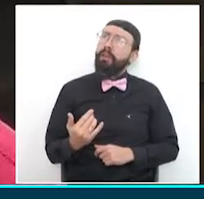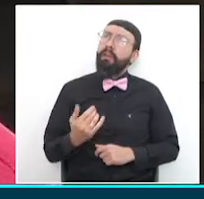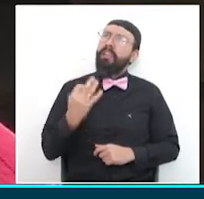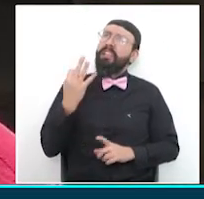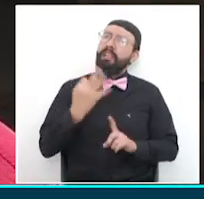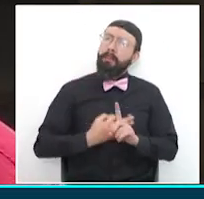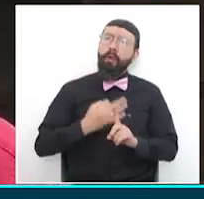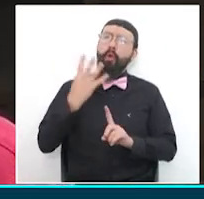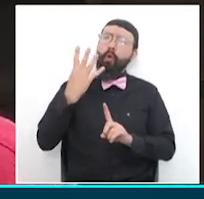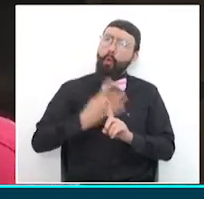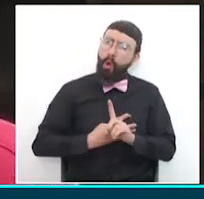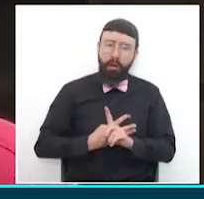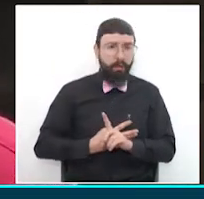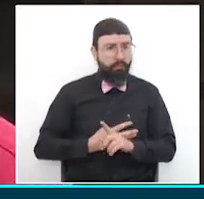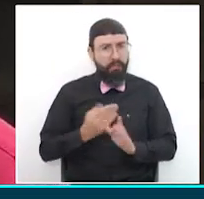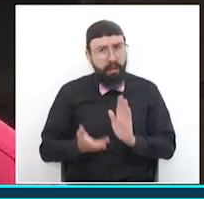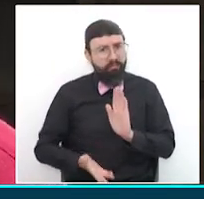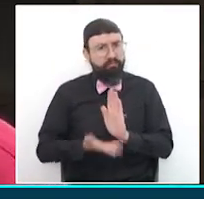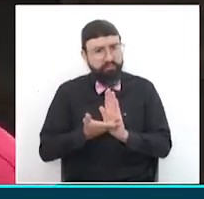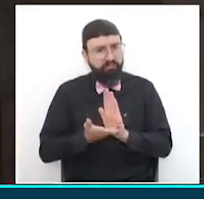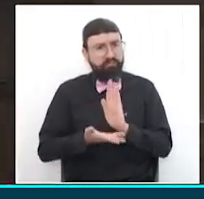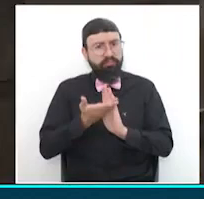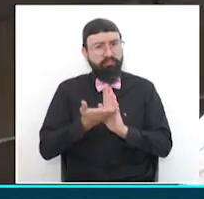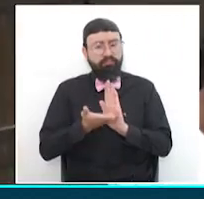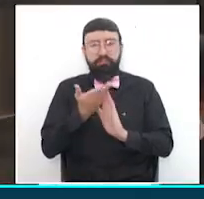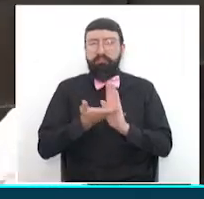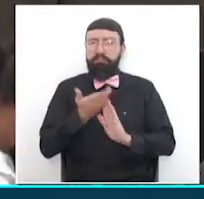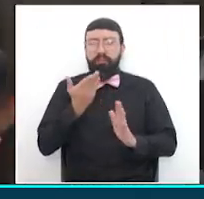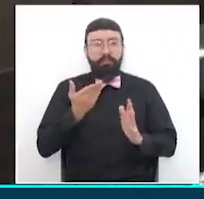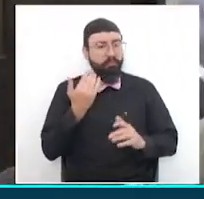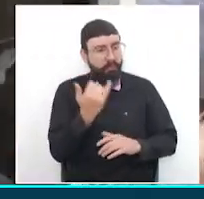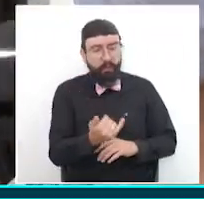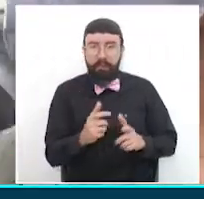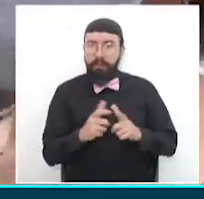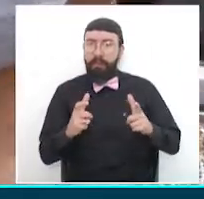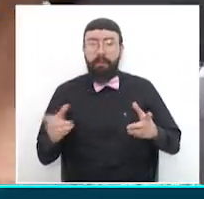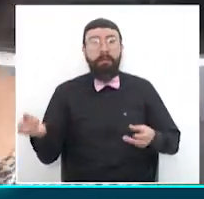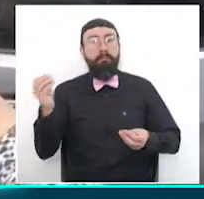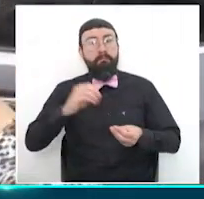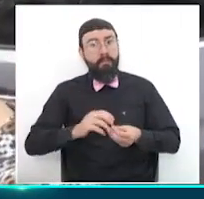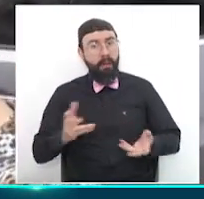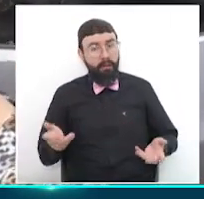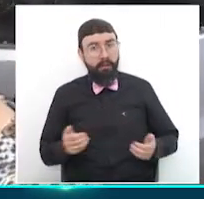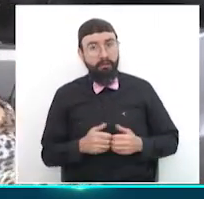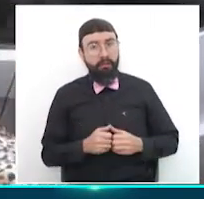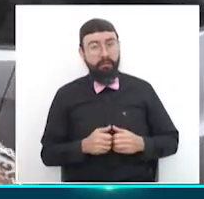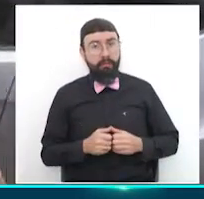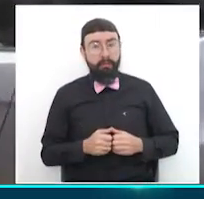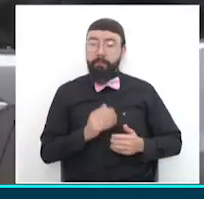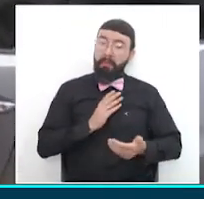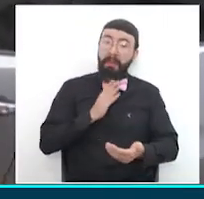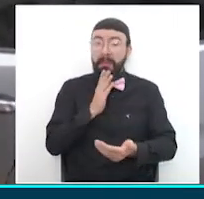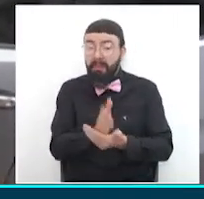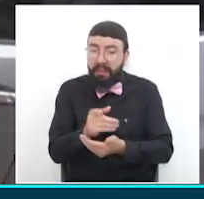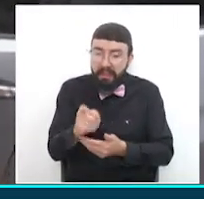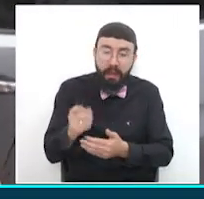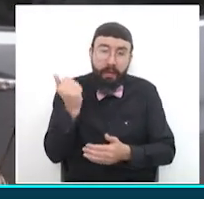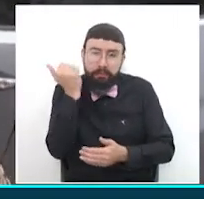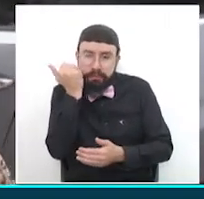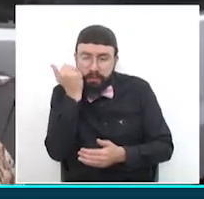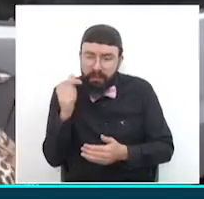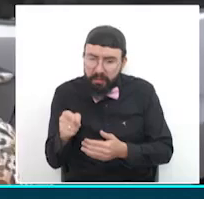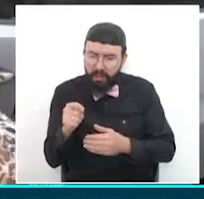meses, horrible la forma en que se ha aumentado. Las lecturas que hacen del gas mensualmente